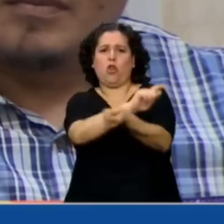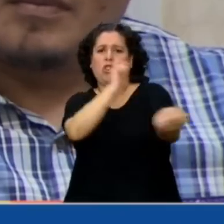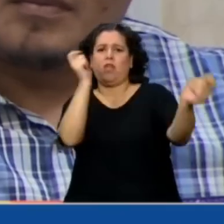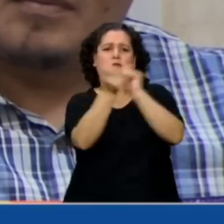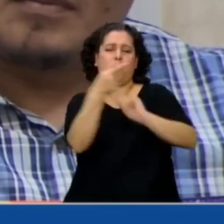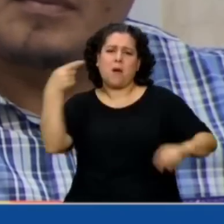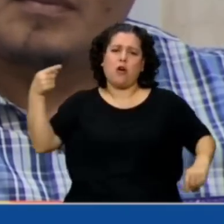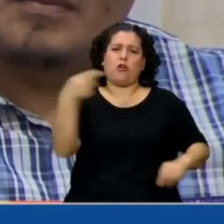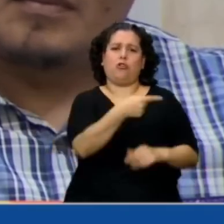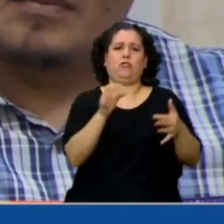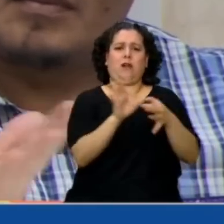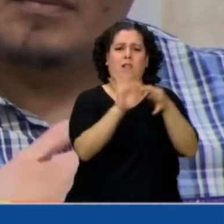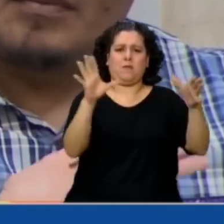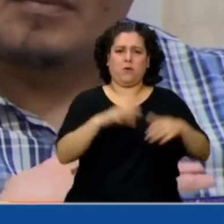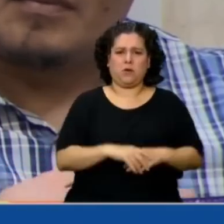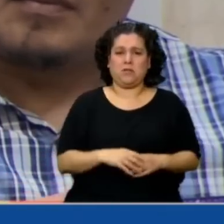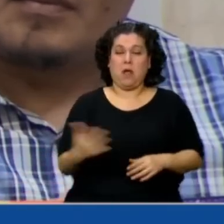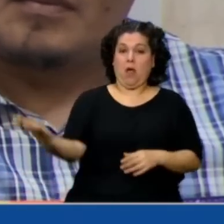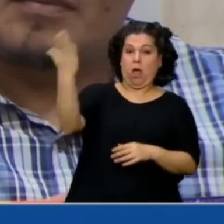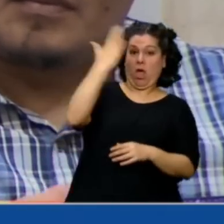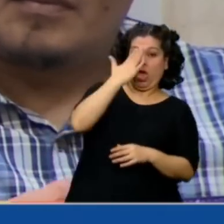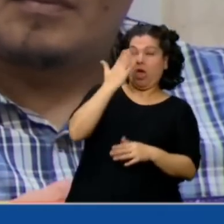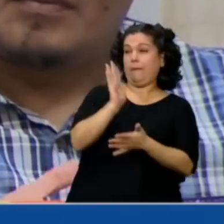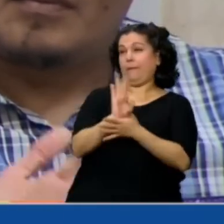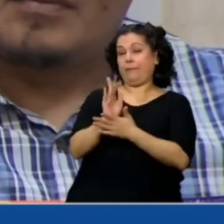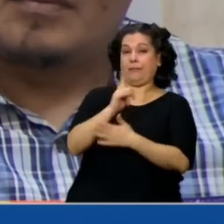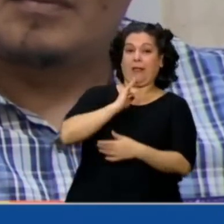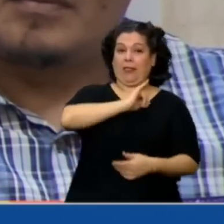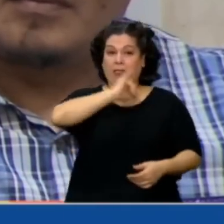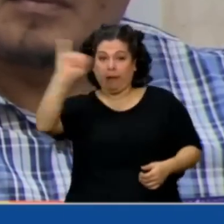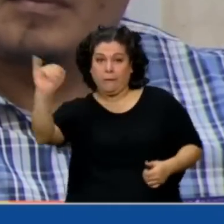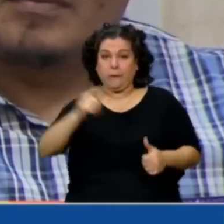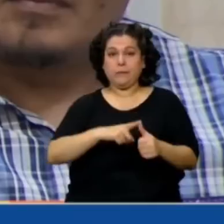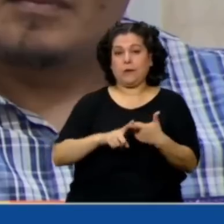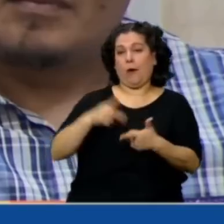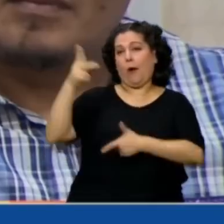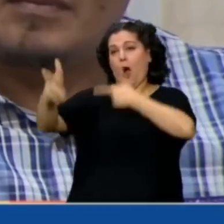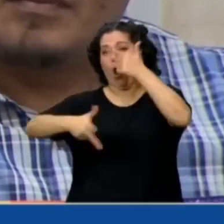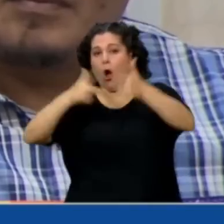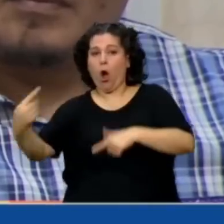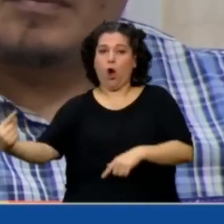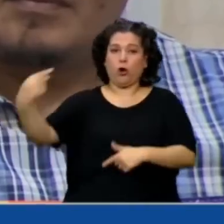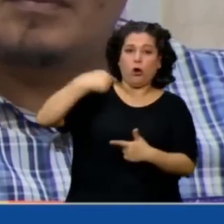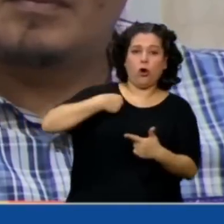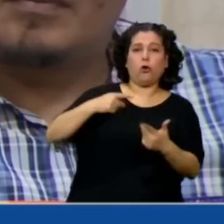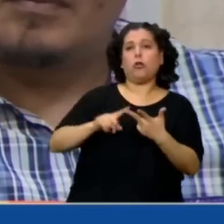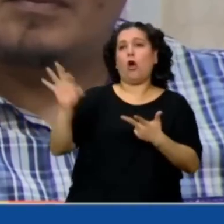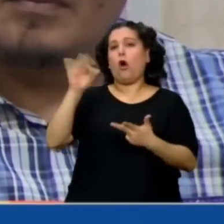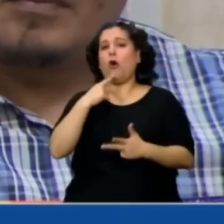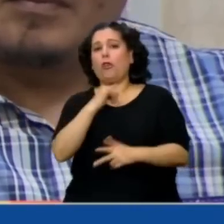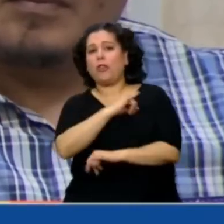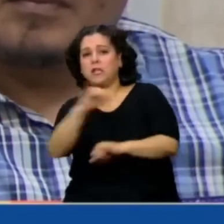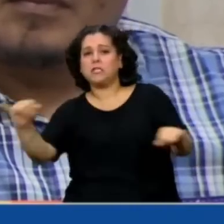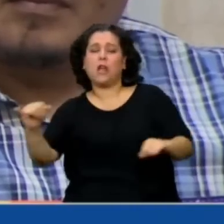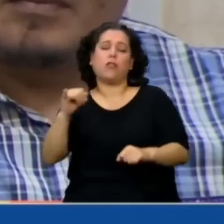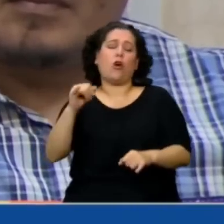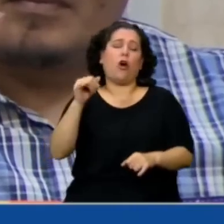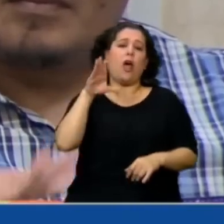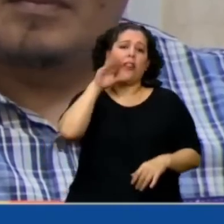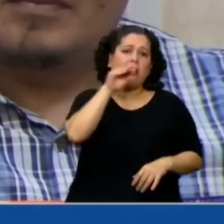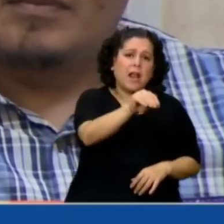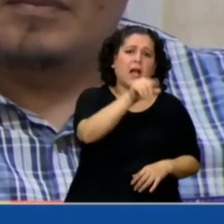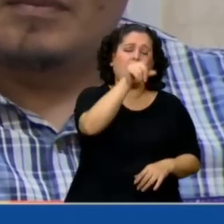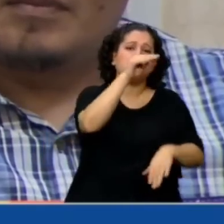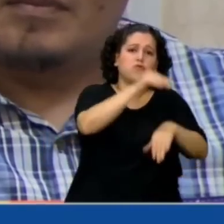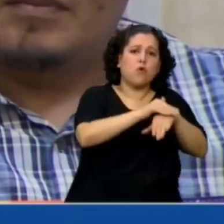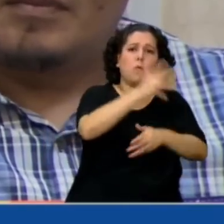y autoritaria. Y no nos van a parar con bravuconada, con Morales diciendo que Del Caño quemó la legislatura, que Bregman